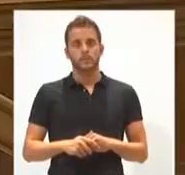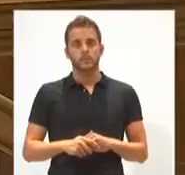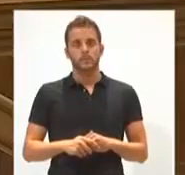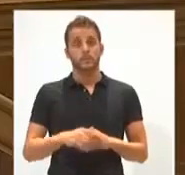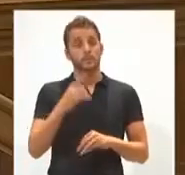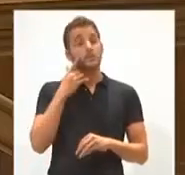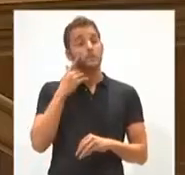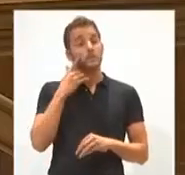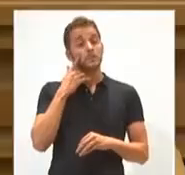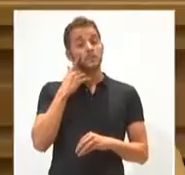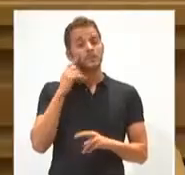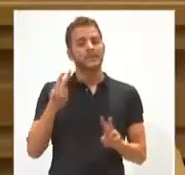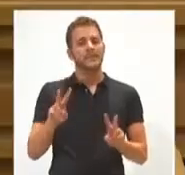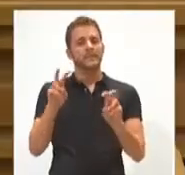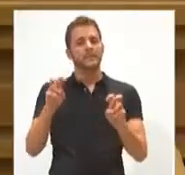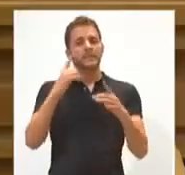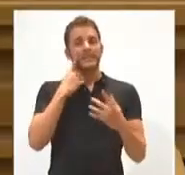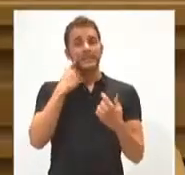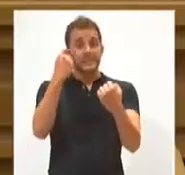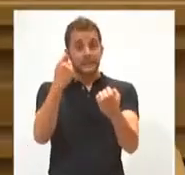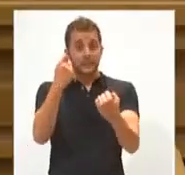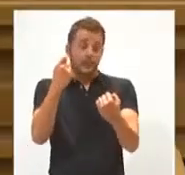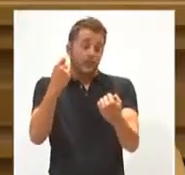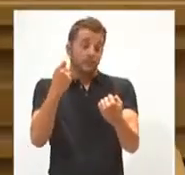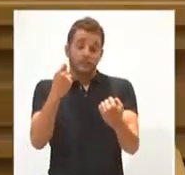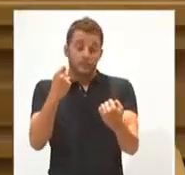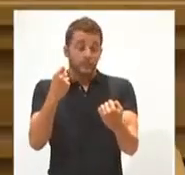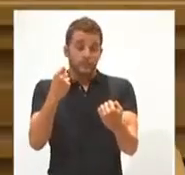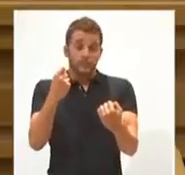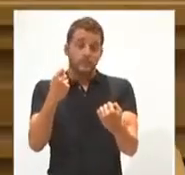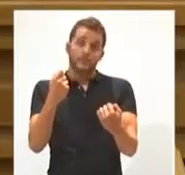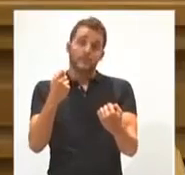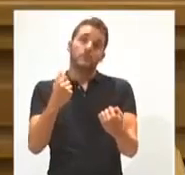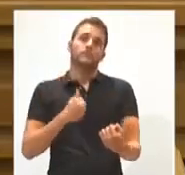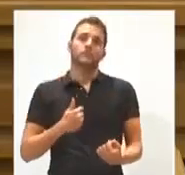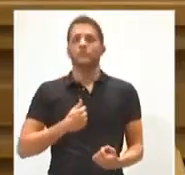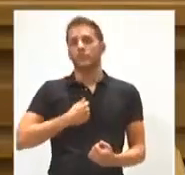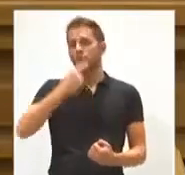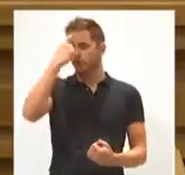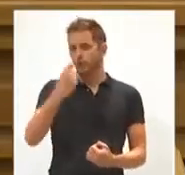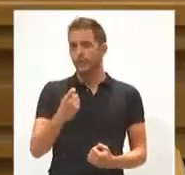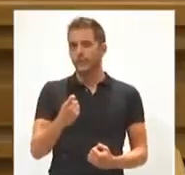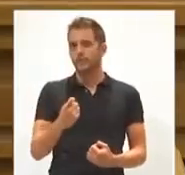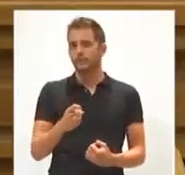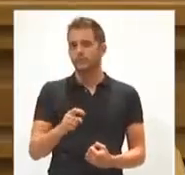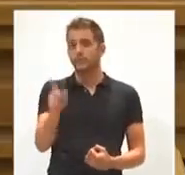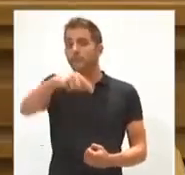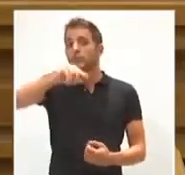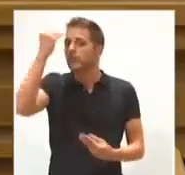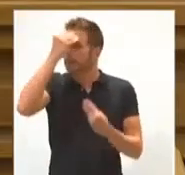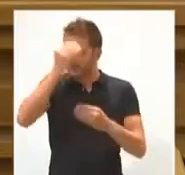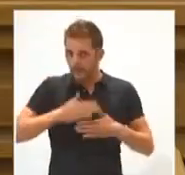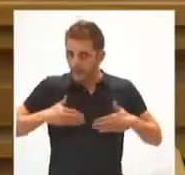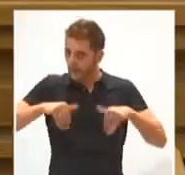en sanidad en sanidad no es por nada pero yo creo que se puede pensar lo que se quiera pero en